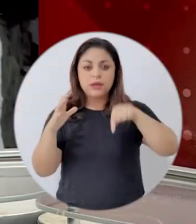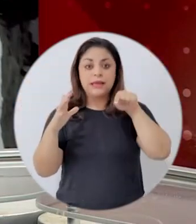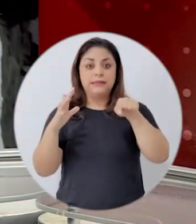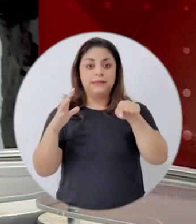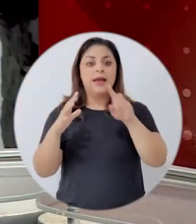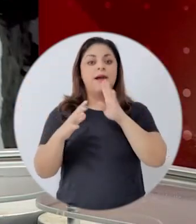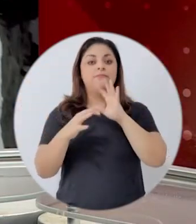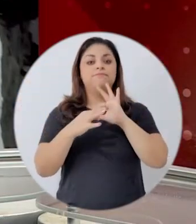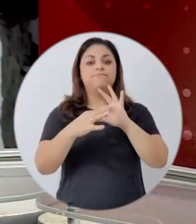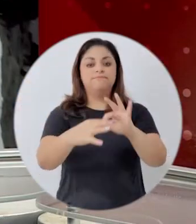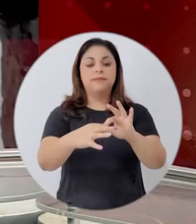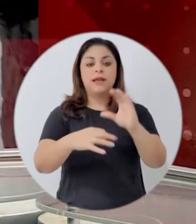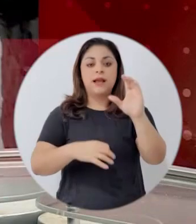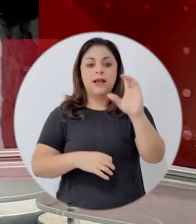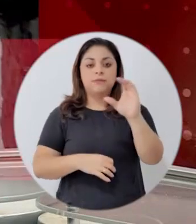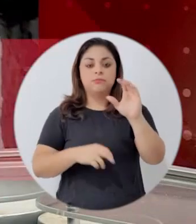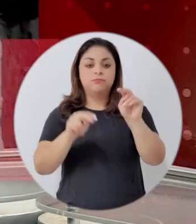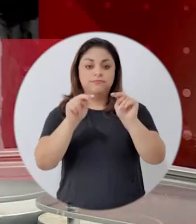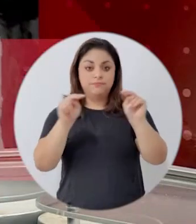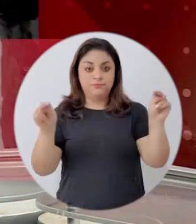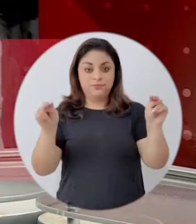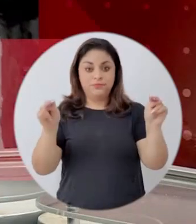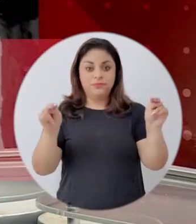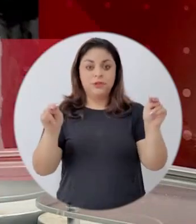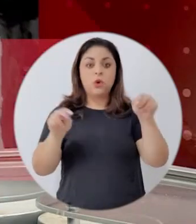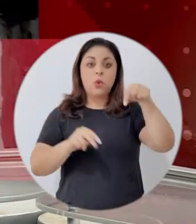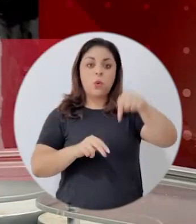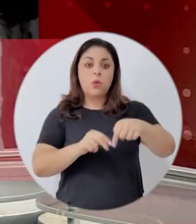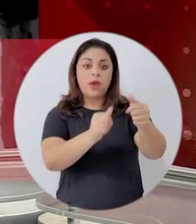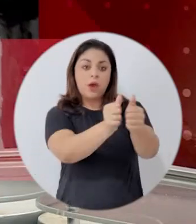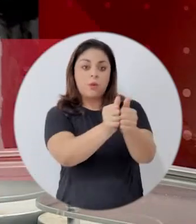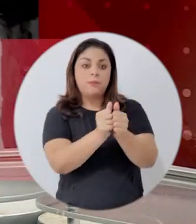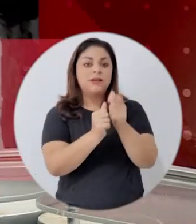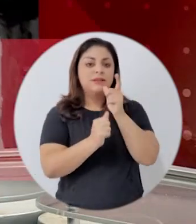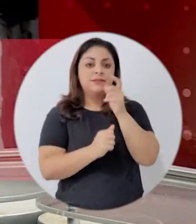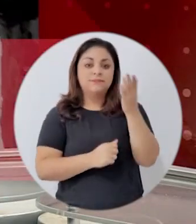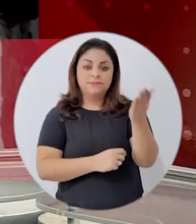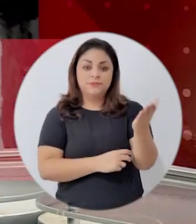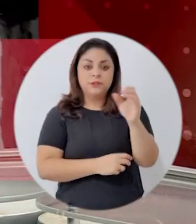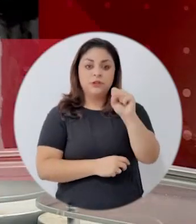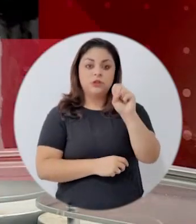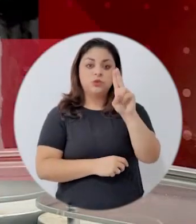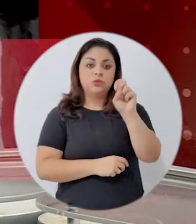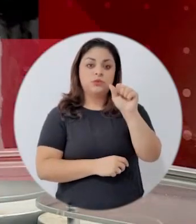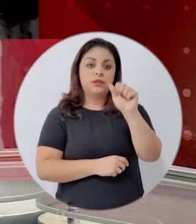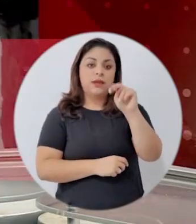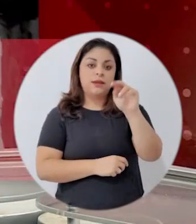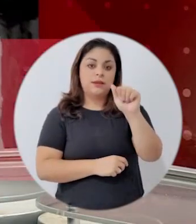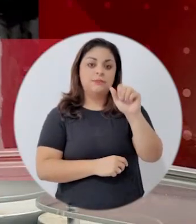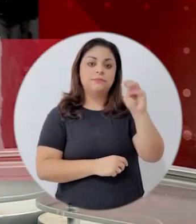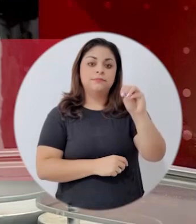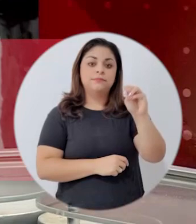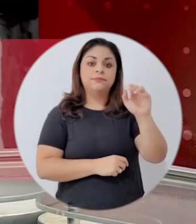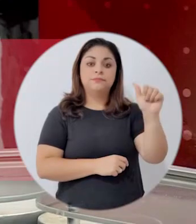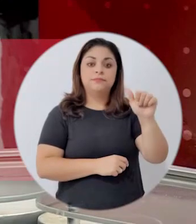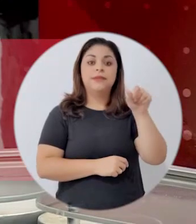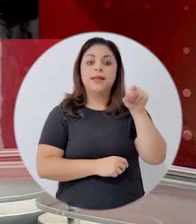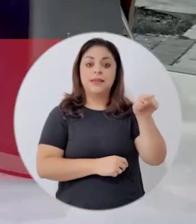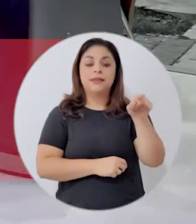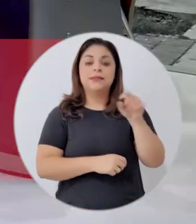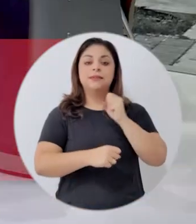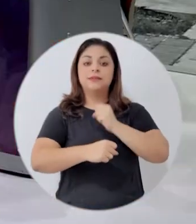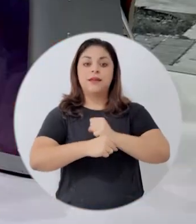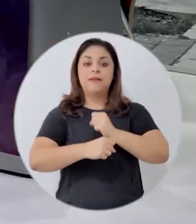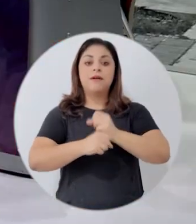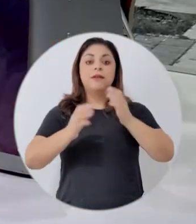este, sobre carbono neutralidad. Para hablar de este tema nos acompañan en esta oportunidad Susana Méndez Alfaro,